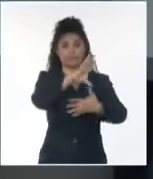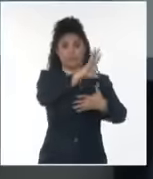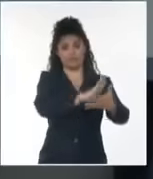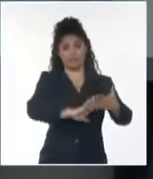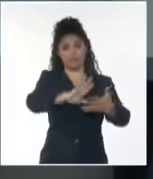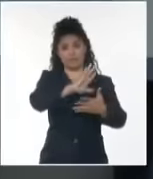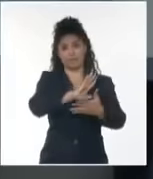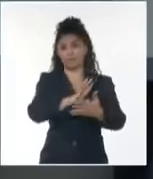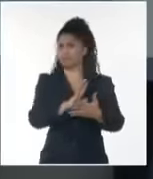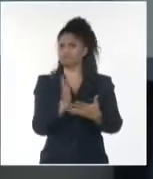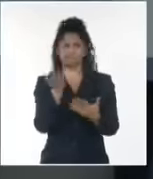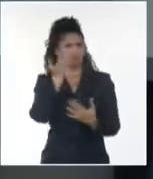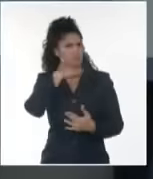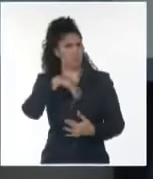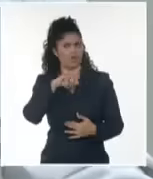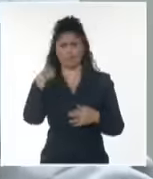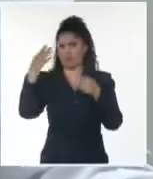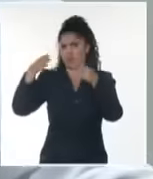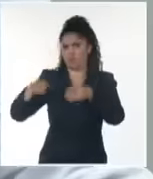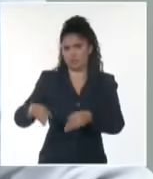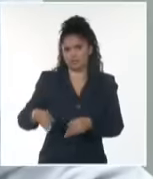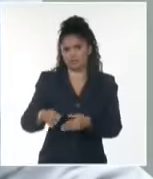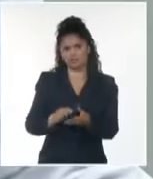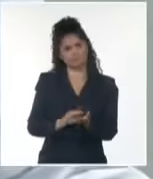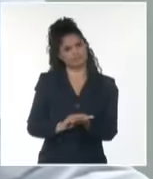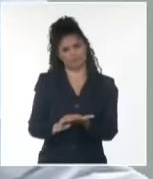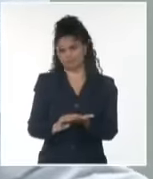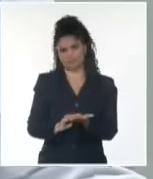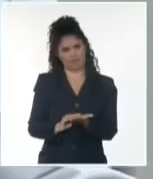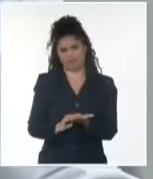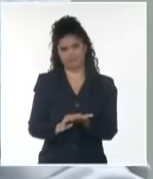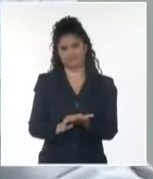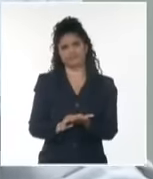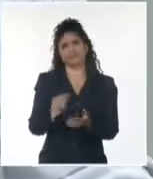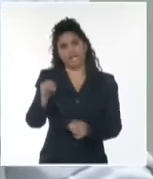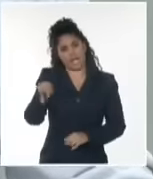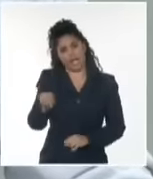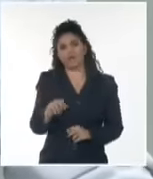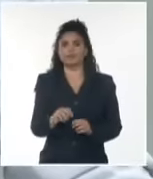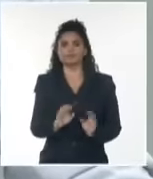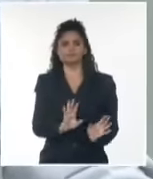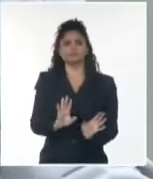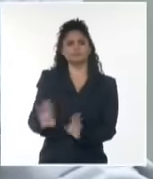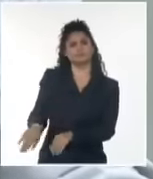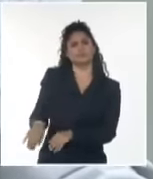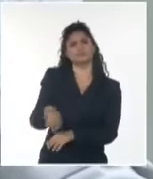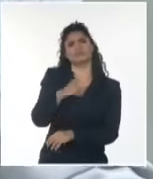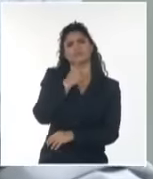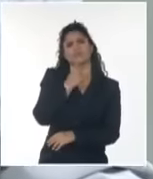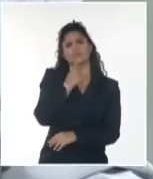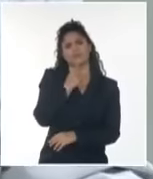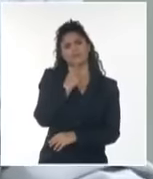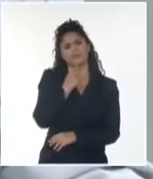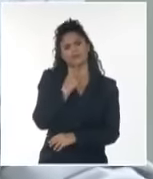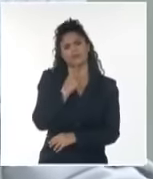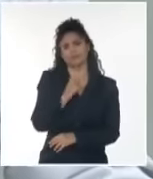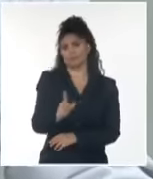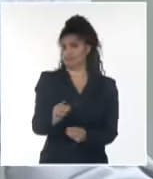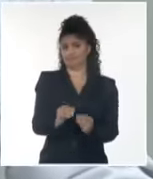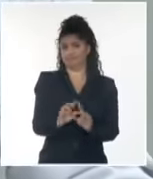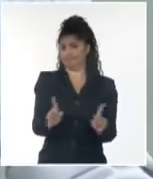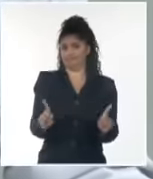es lo que predomina. Ahora, no podemos restarle importancia, porque en estos momentos en Cuba, como todos conocen también,